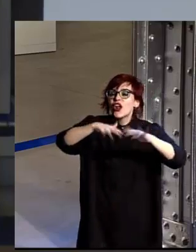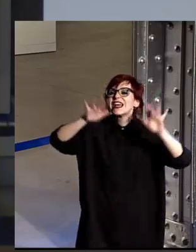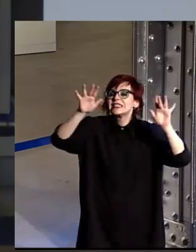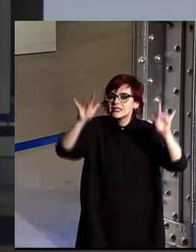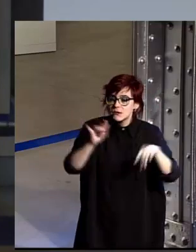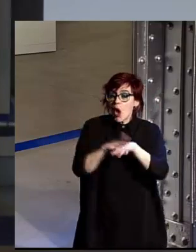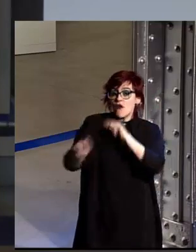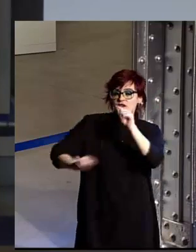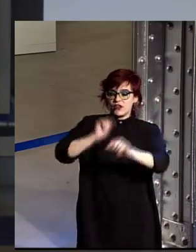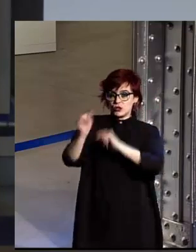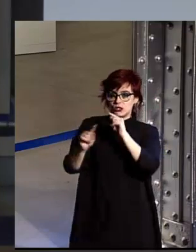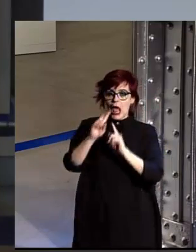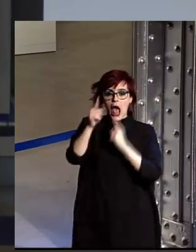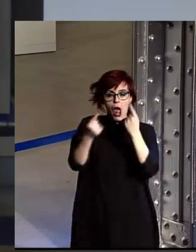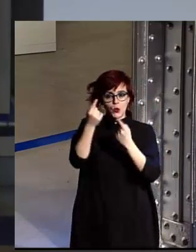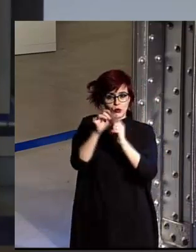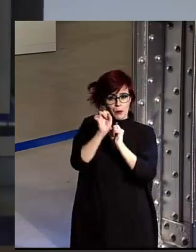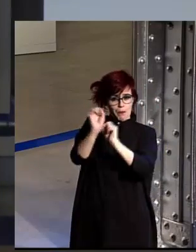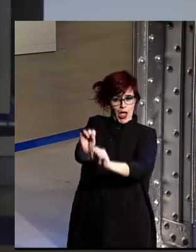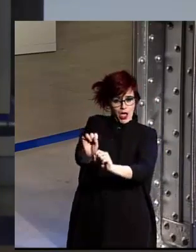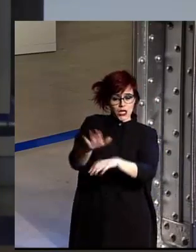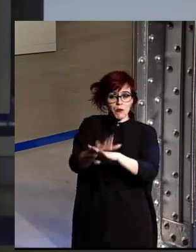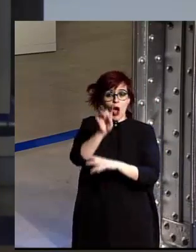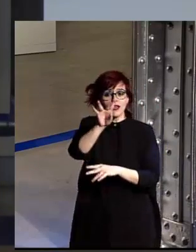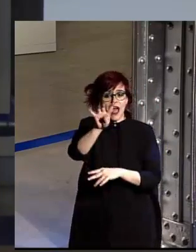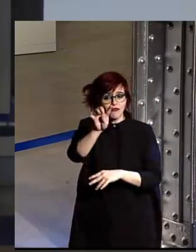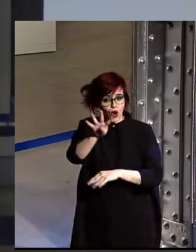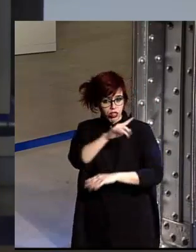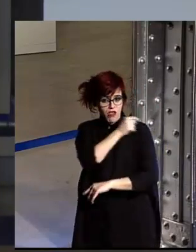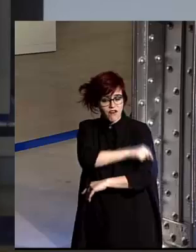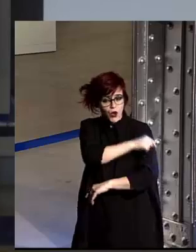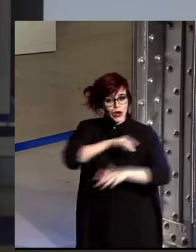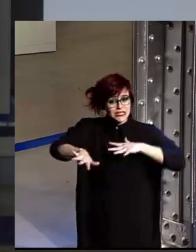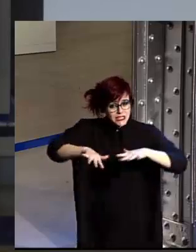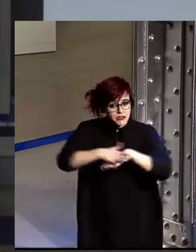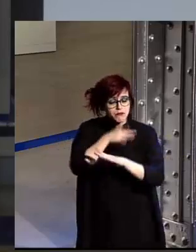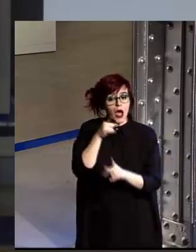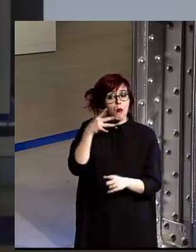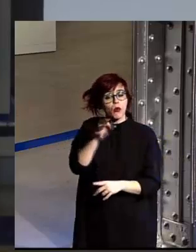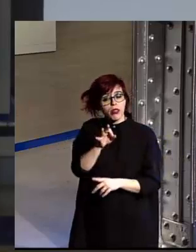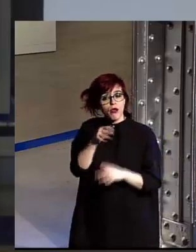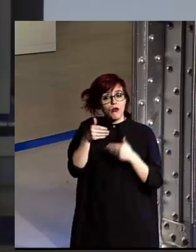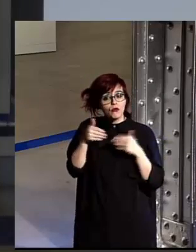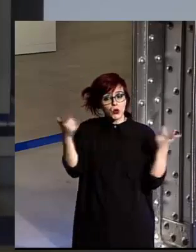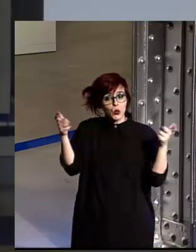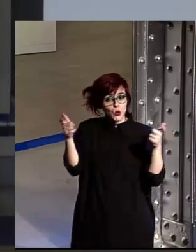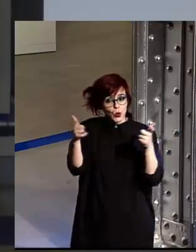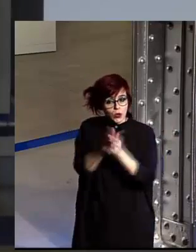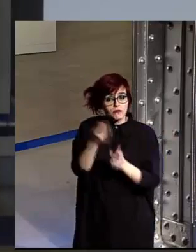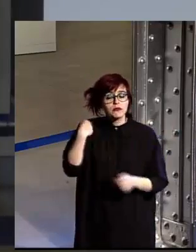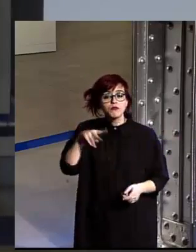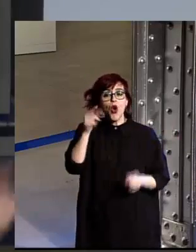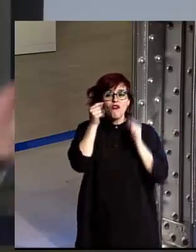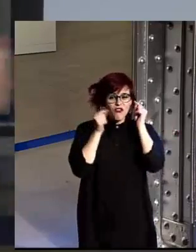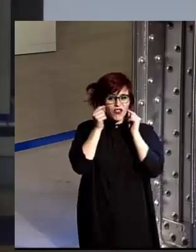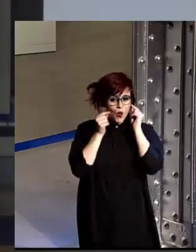por determinados virus y hasta ahora existen 14 vacunas activas contra virus. Pueden llegar a erradicarlos, como se ha visto con el virus de la